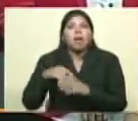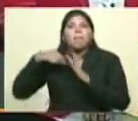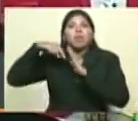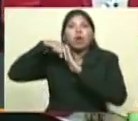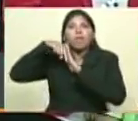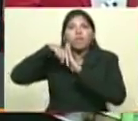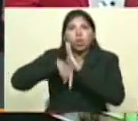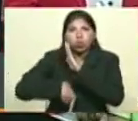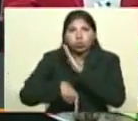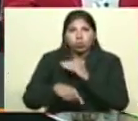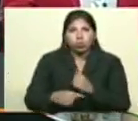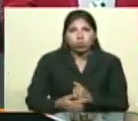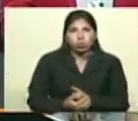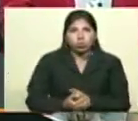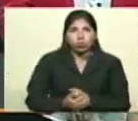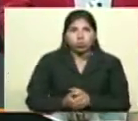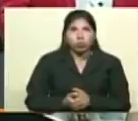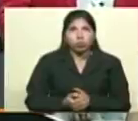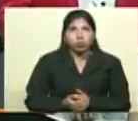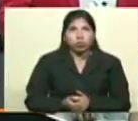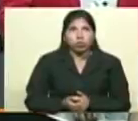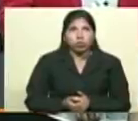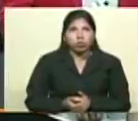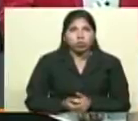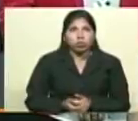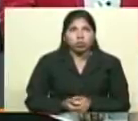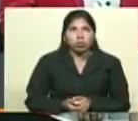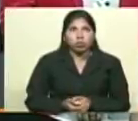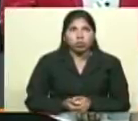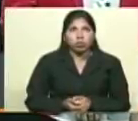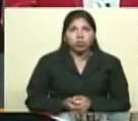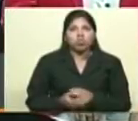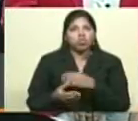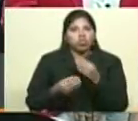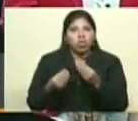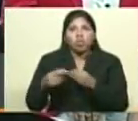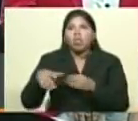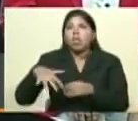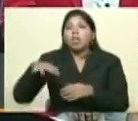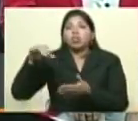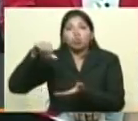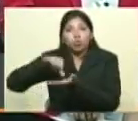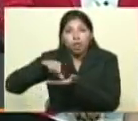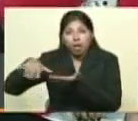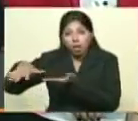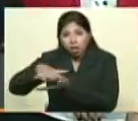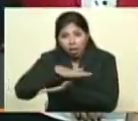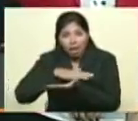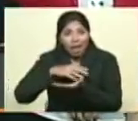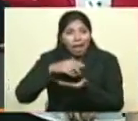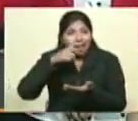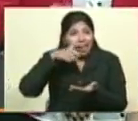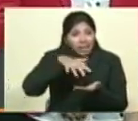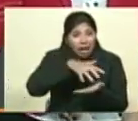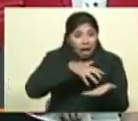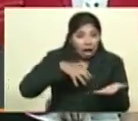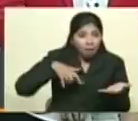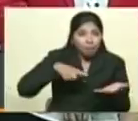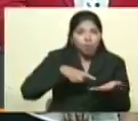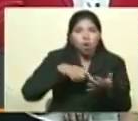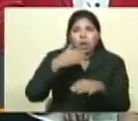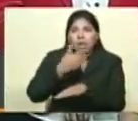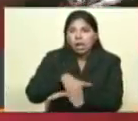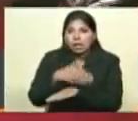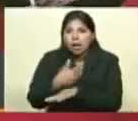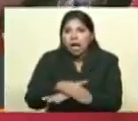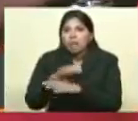seguir profundizando la unión cívico-militar en los barrios, en las ciudades, en el campo, en las calles, la